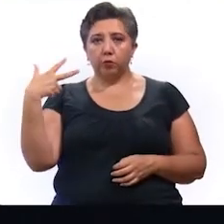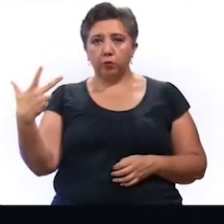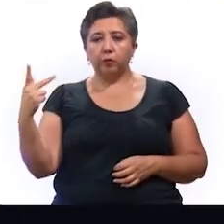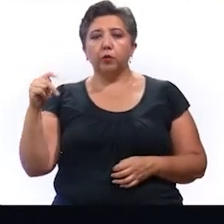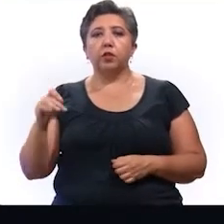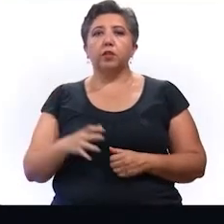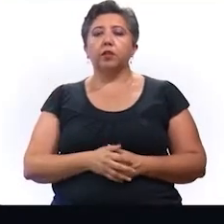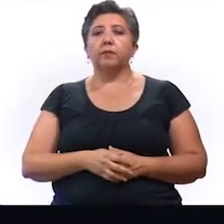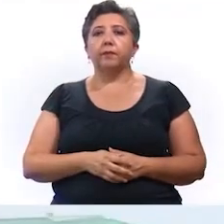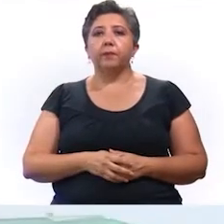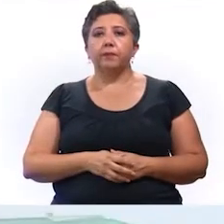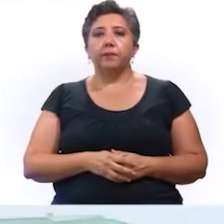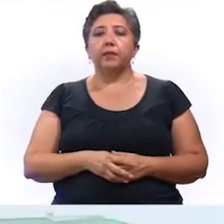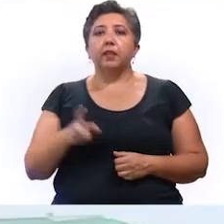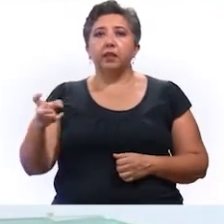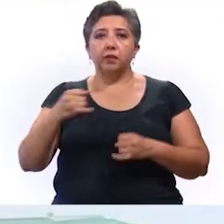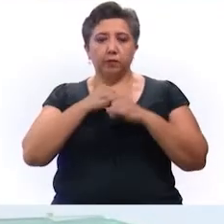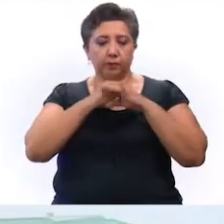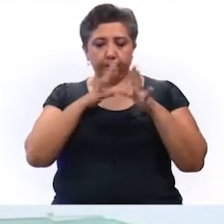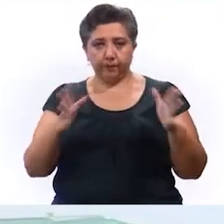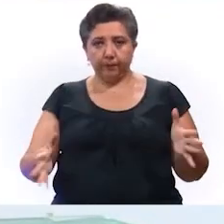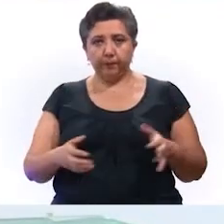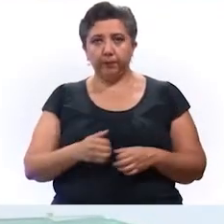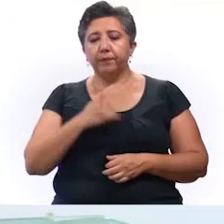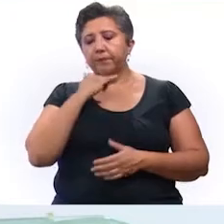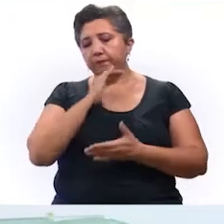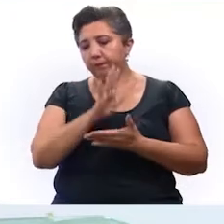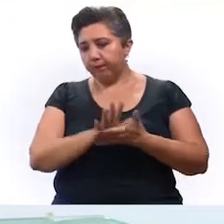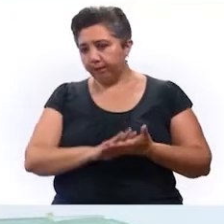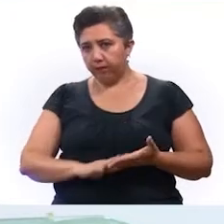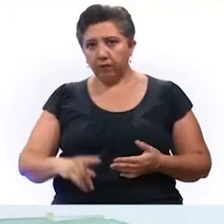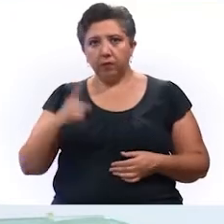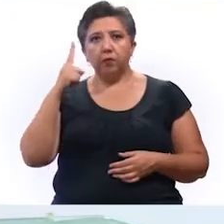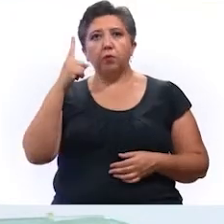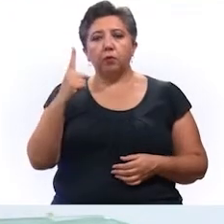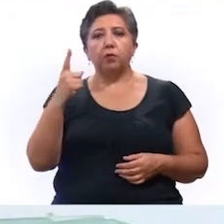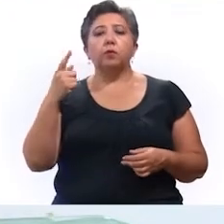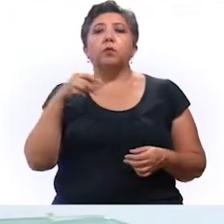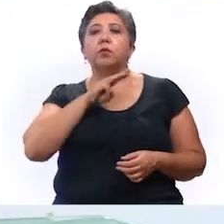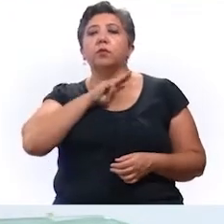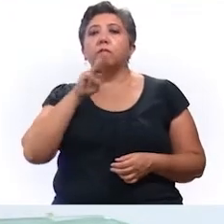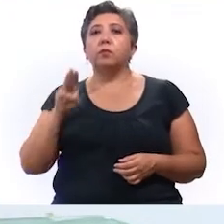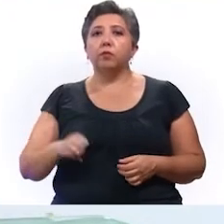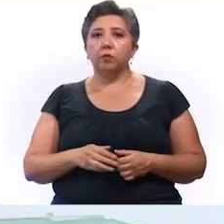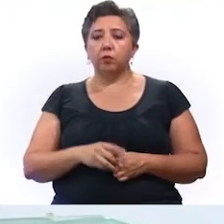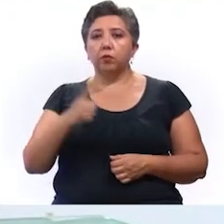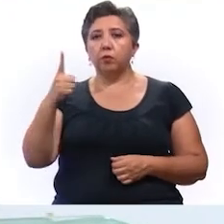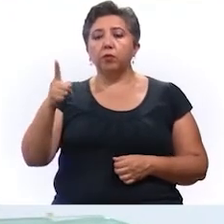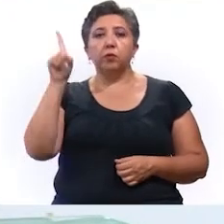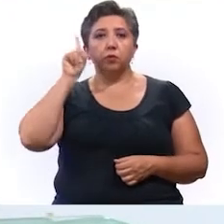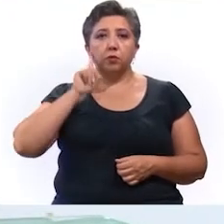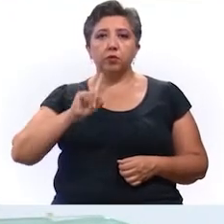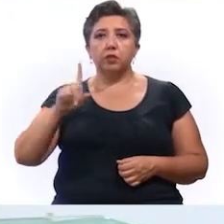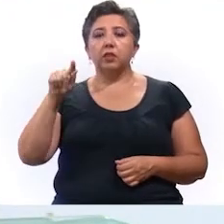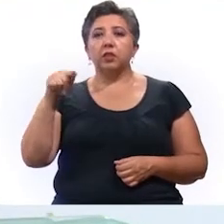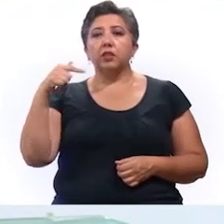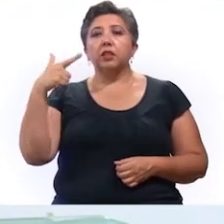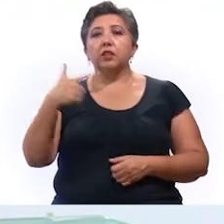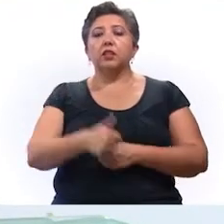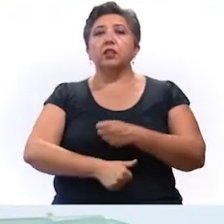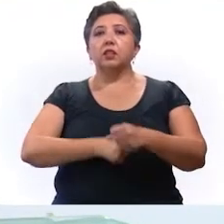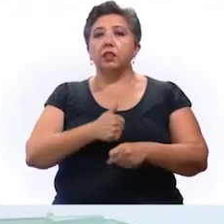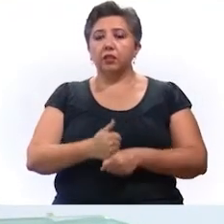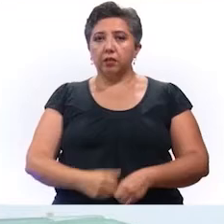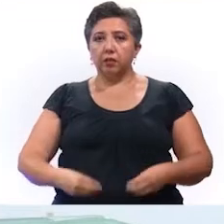16.748 en la zona poniente. En este parte médico, lamentablemente se reportó una defunción, una mujer de 77